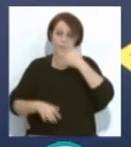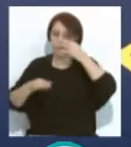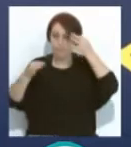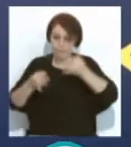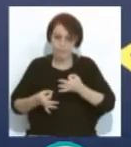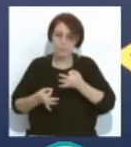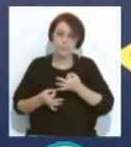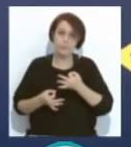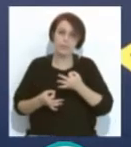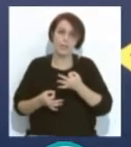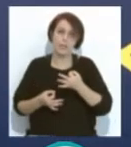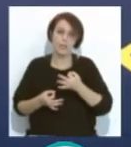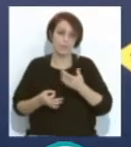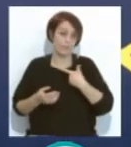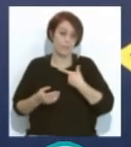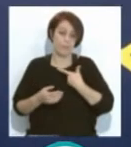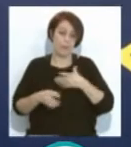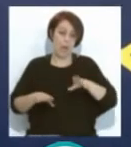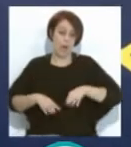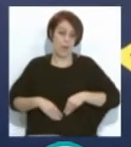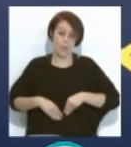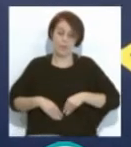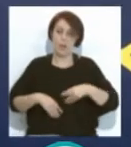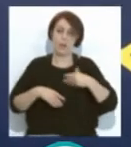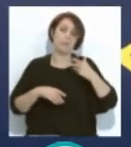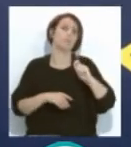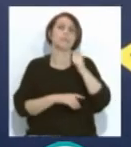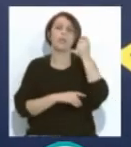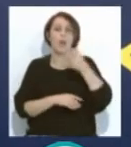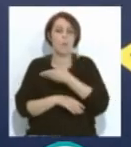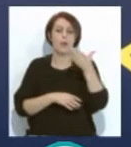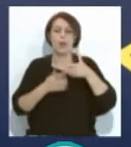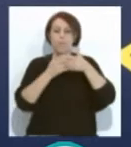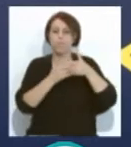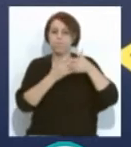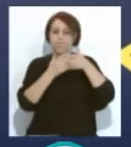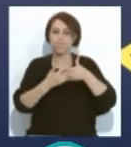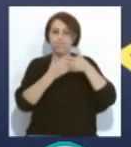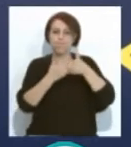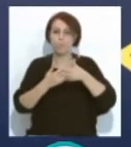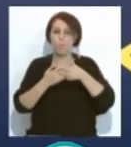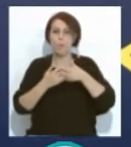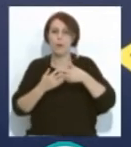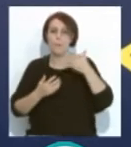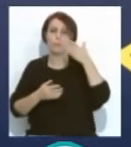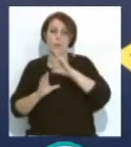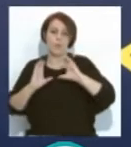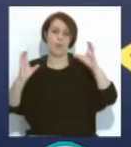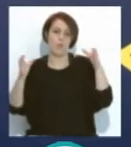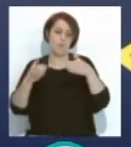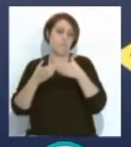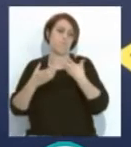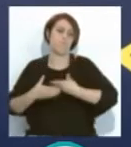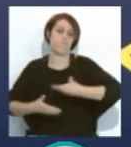y hay que tomarla como tal y pelear por ganarle a cualquiera. Obviamente que jugar en el Bernabéu, Camp Nou, creo que en el